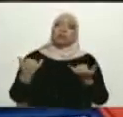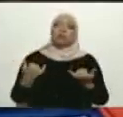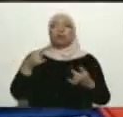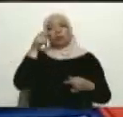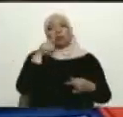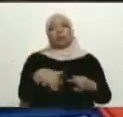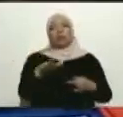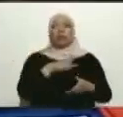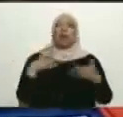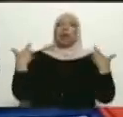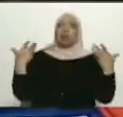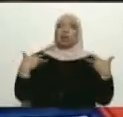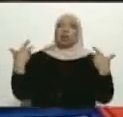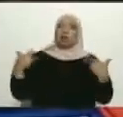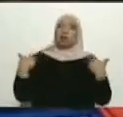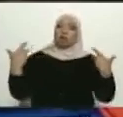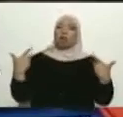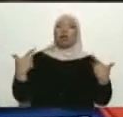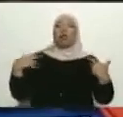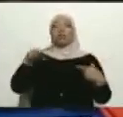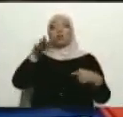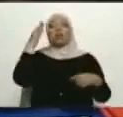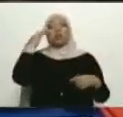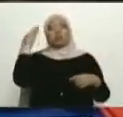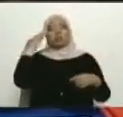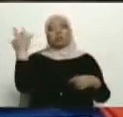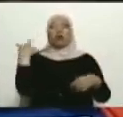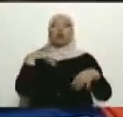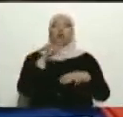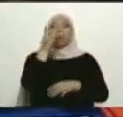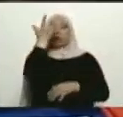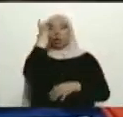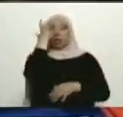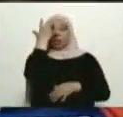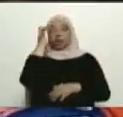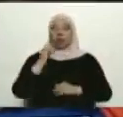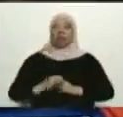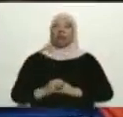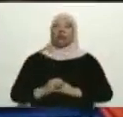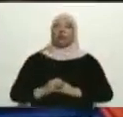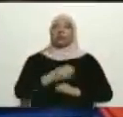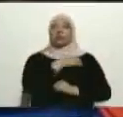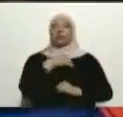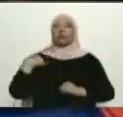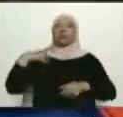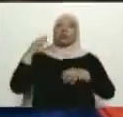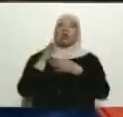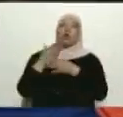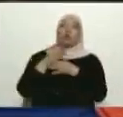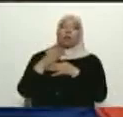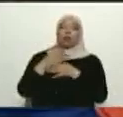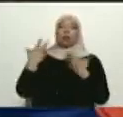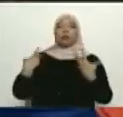un pueblo alegre y ha sabido disfrutar estos carnavales queríamos compartir